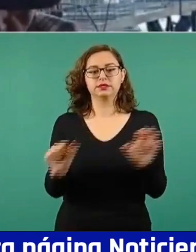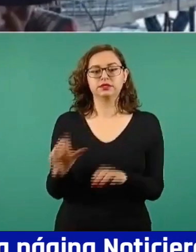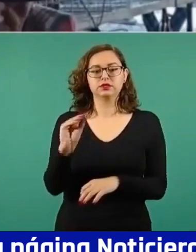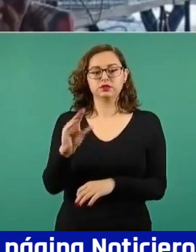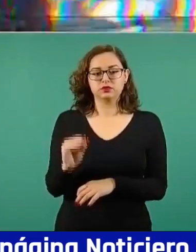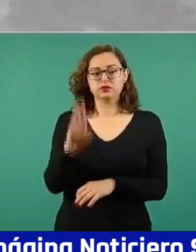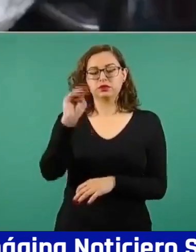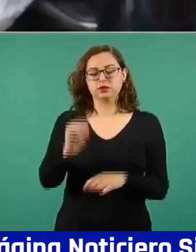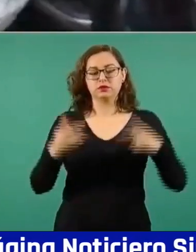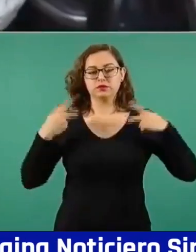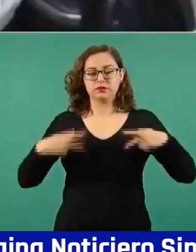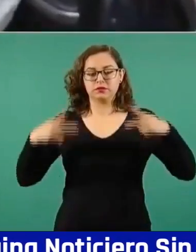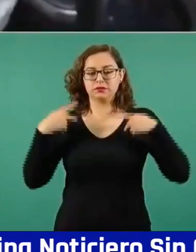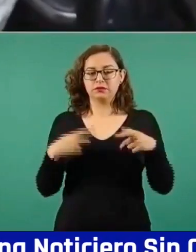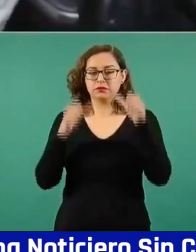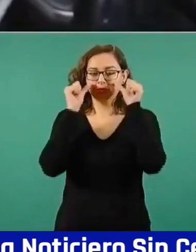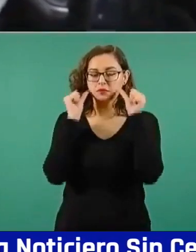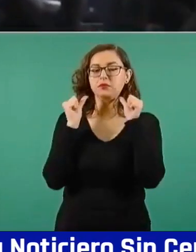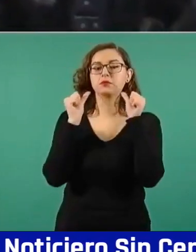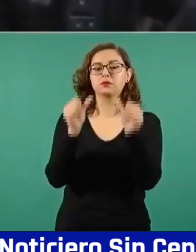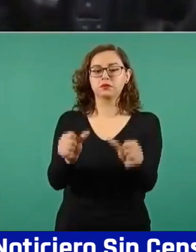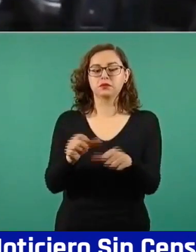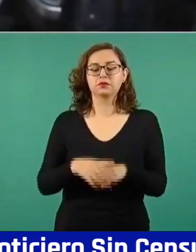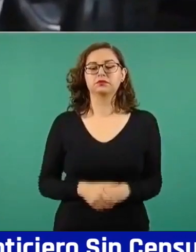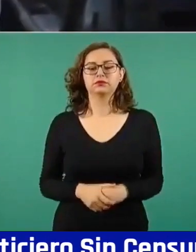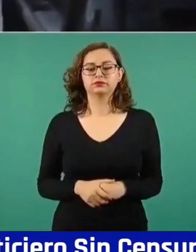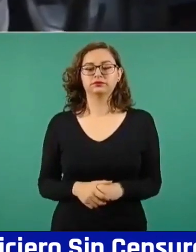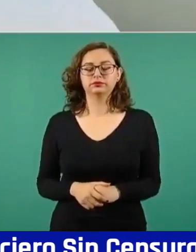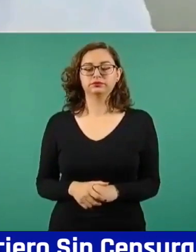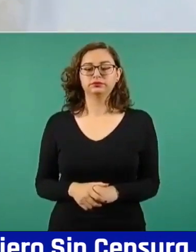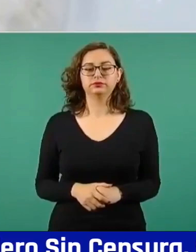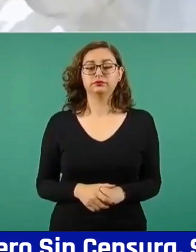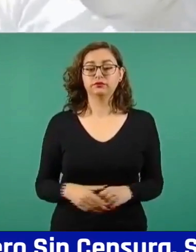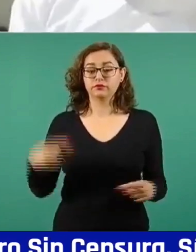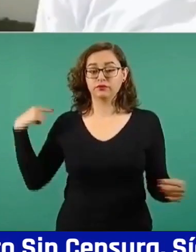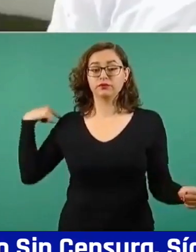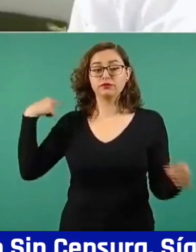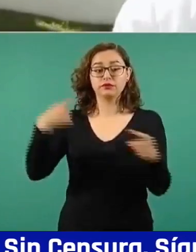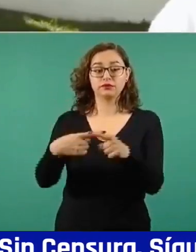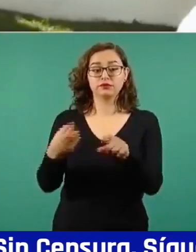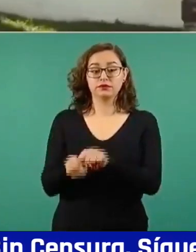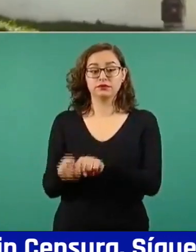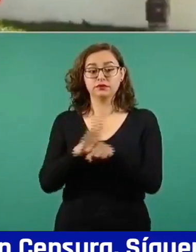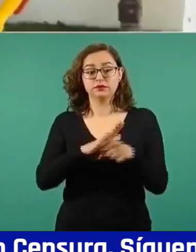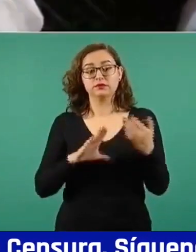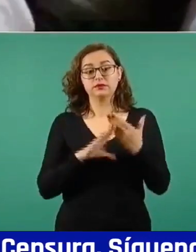personas asistidas. Durante el operativo contra la COVID-19, hemos apoyado a más de